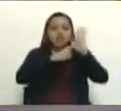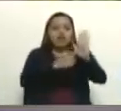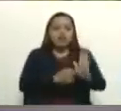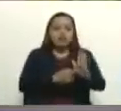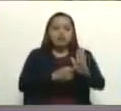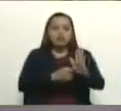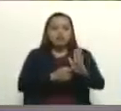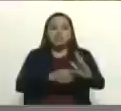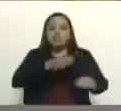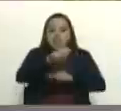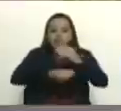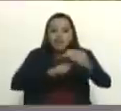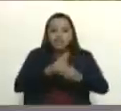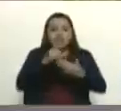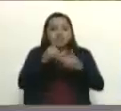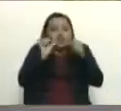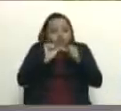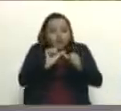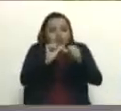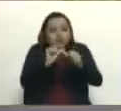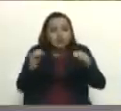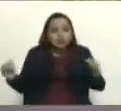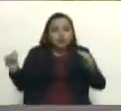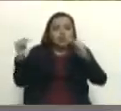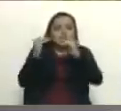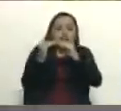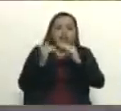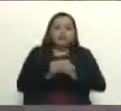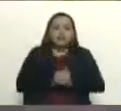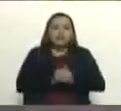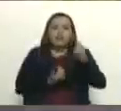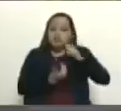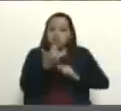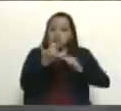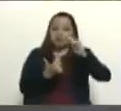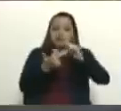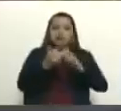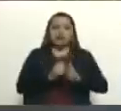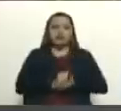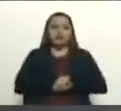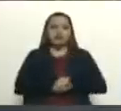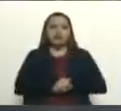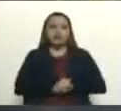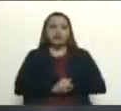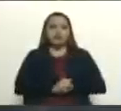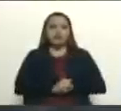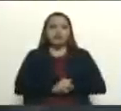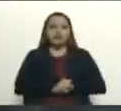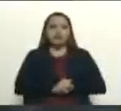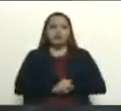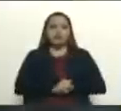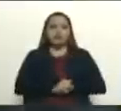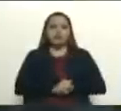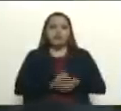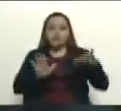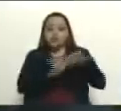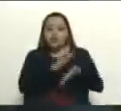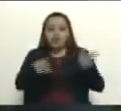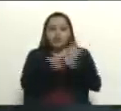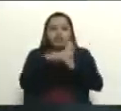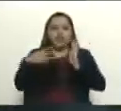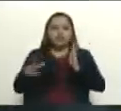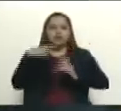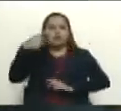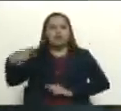una forjadora de esa lucha, de esa igualdad, de esa construcción que, por ejemplo, en materia de derechos